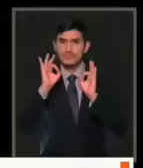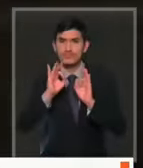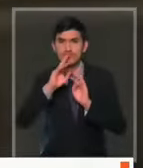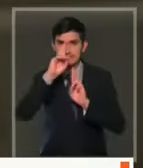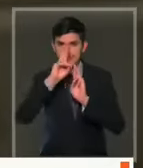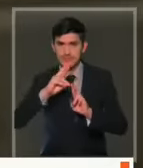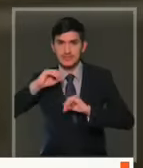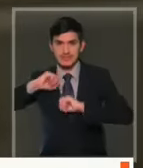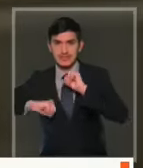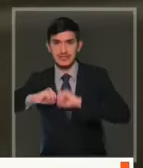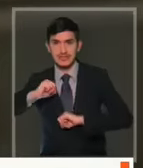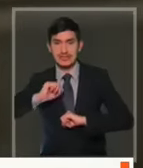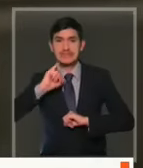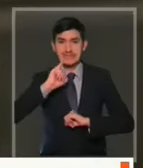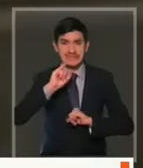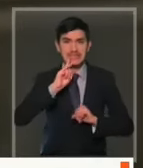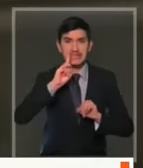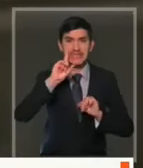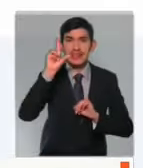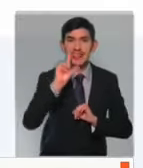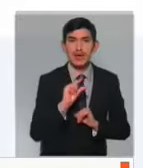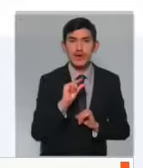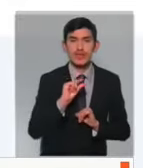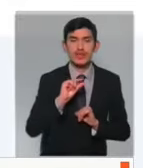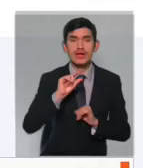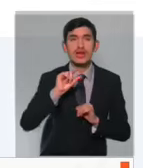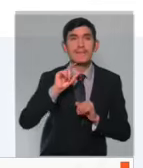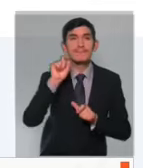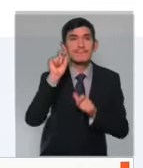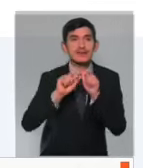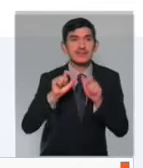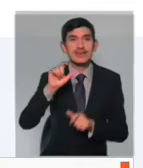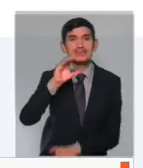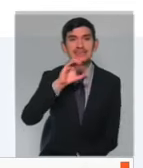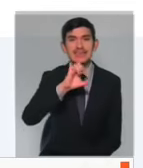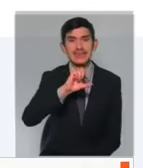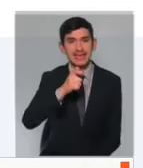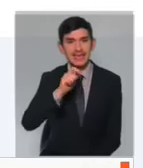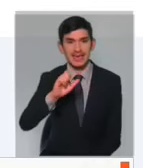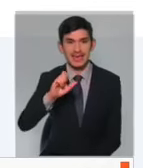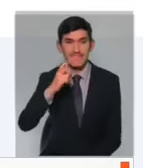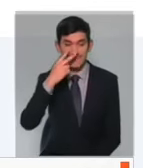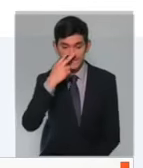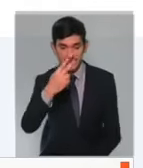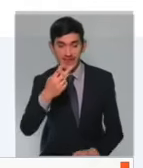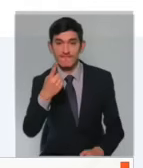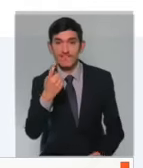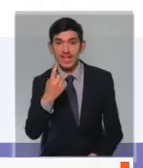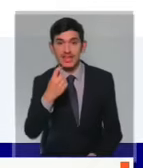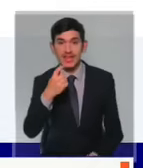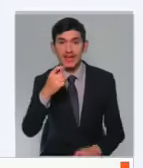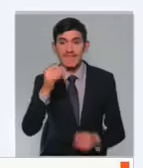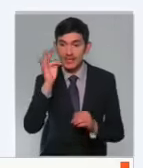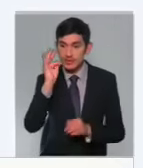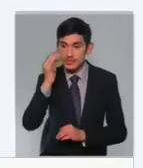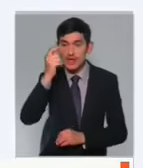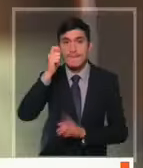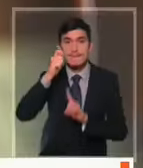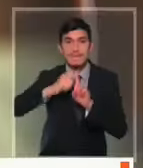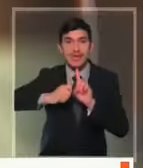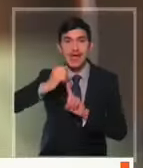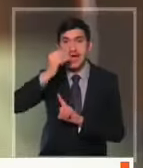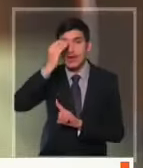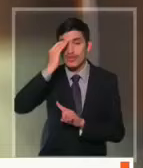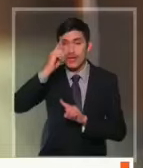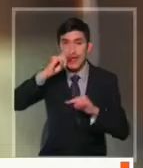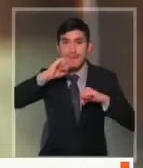compañía. Quienes sí verán un descuento son los clientes de CGE. Revise su boleta y fíjese bien que sea la facturación del mes de agosto. Según